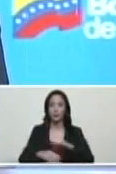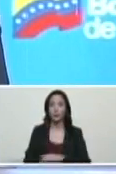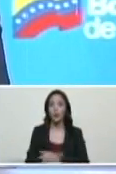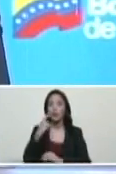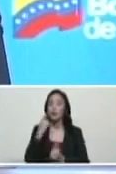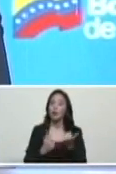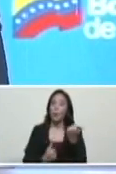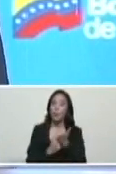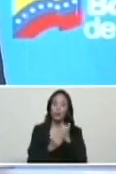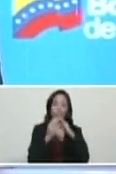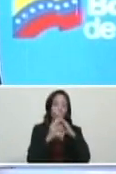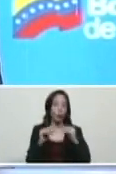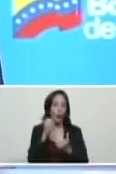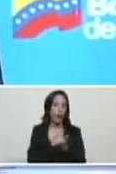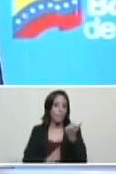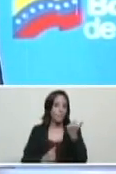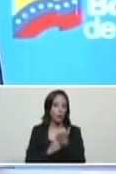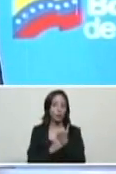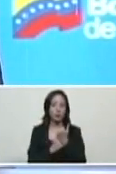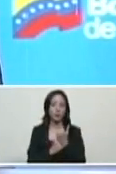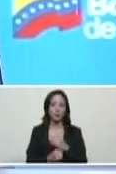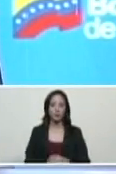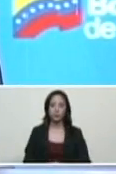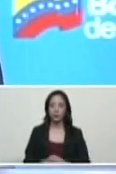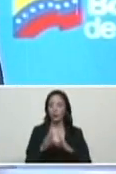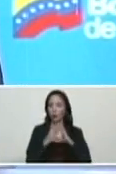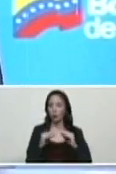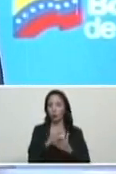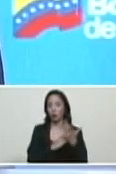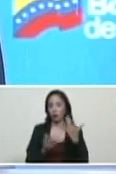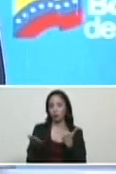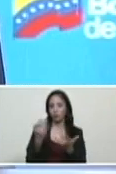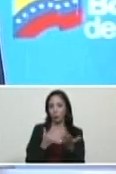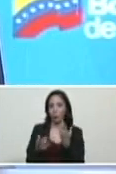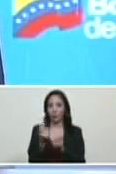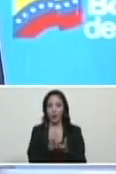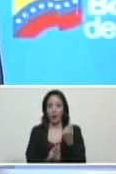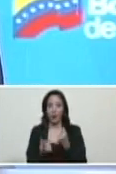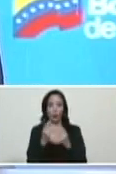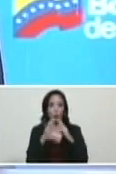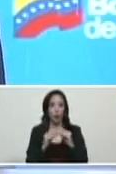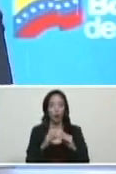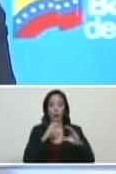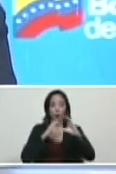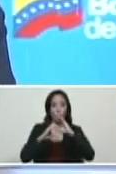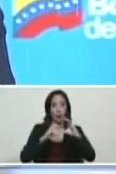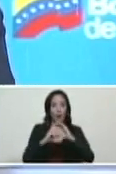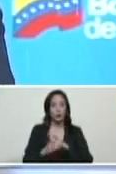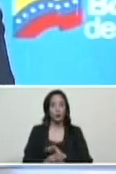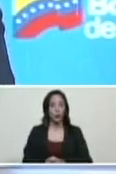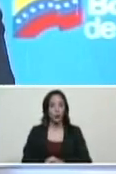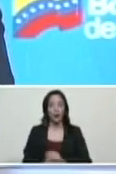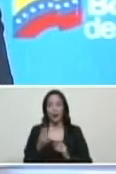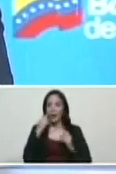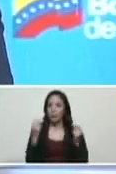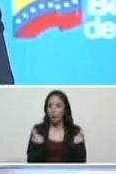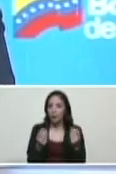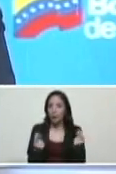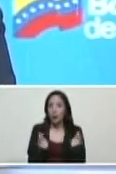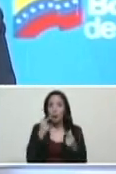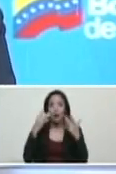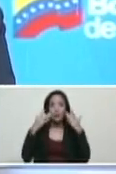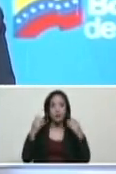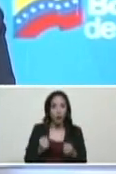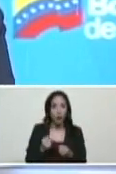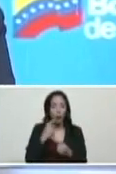reforzar todo lo que tenemos que reforzar e invertir en materia de telecomunicaciones activas,